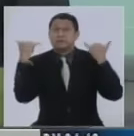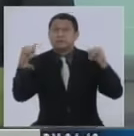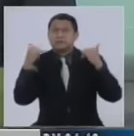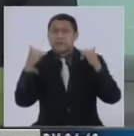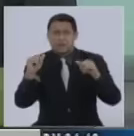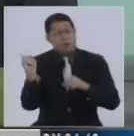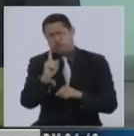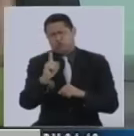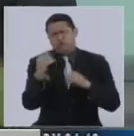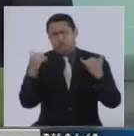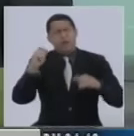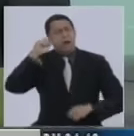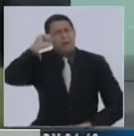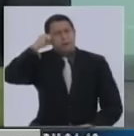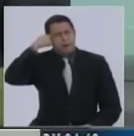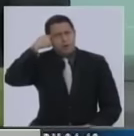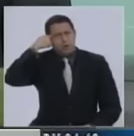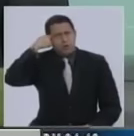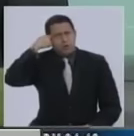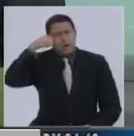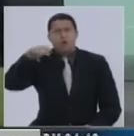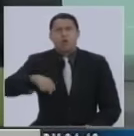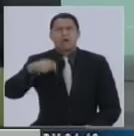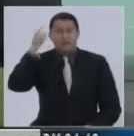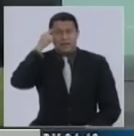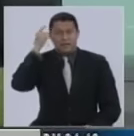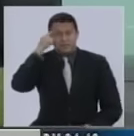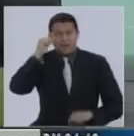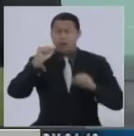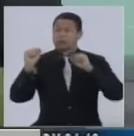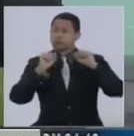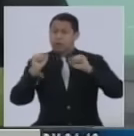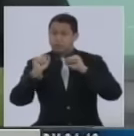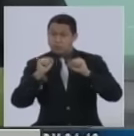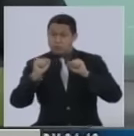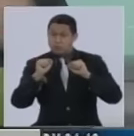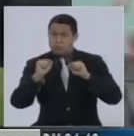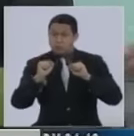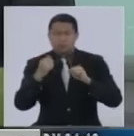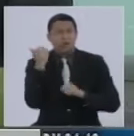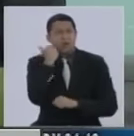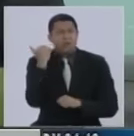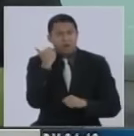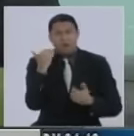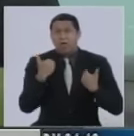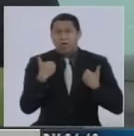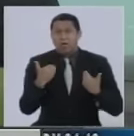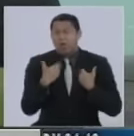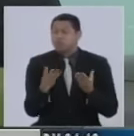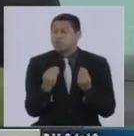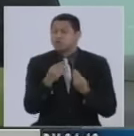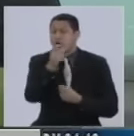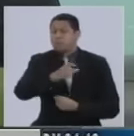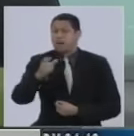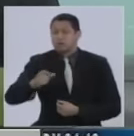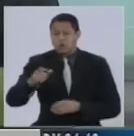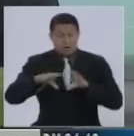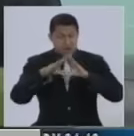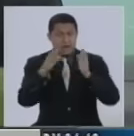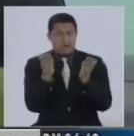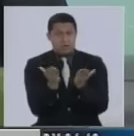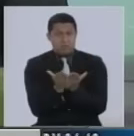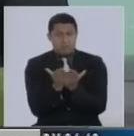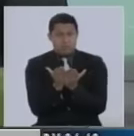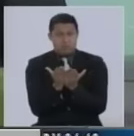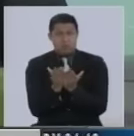de no celebrar recordar que hoy es el Día de la esclerosis múltiple una enfermedad que afecta un número importante de pacientes en el mundo